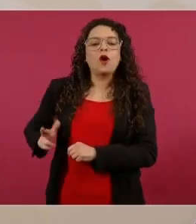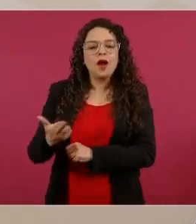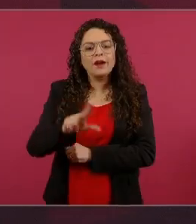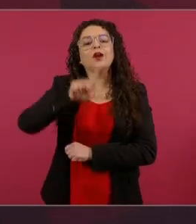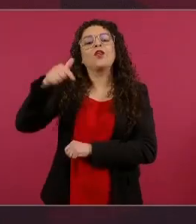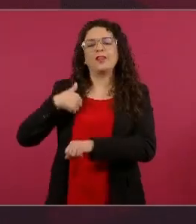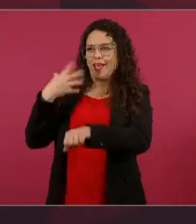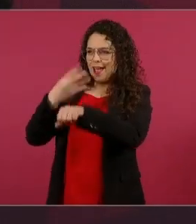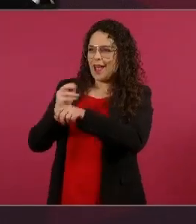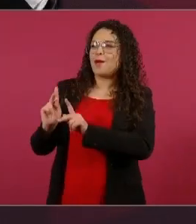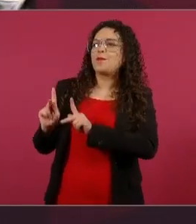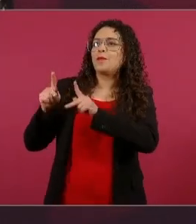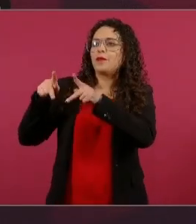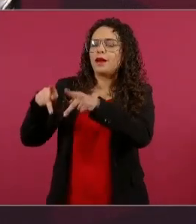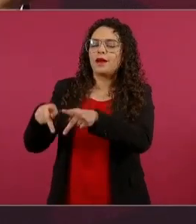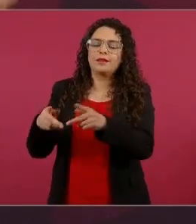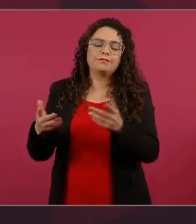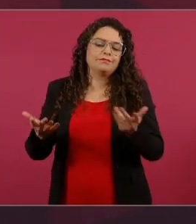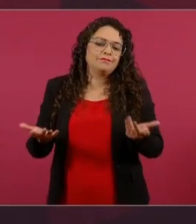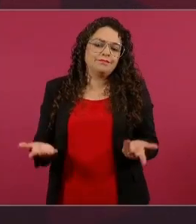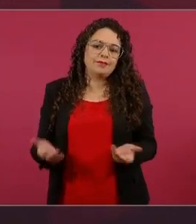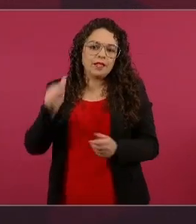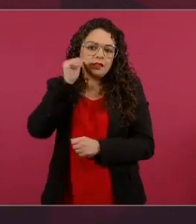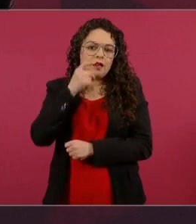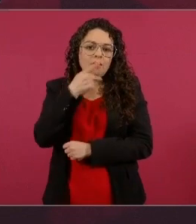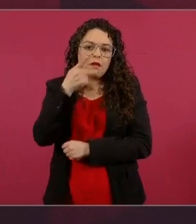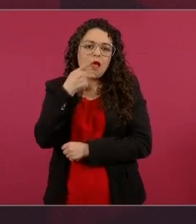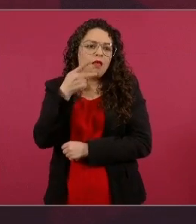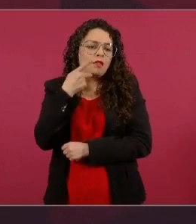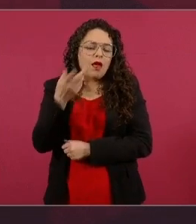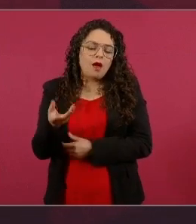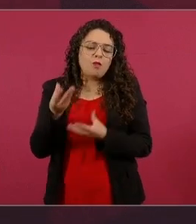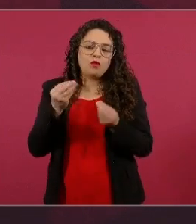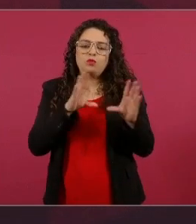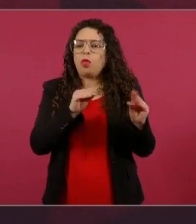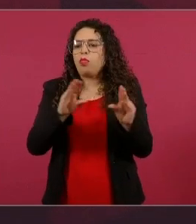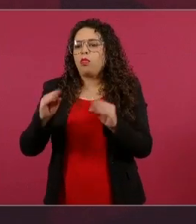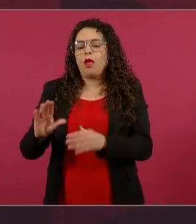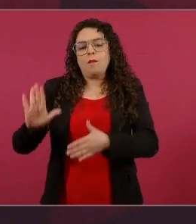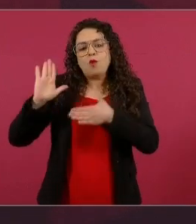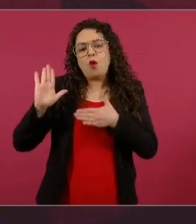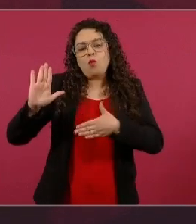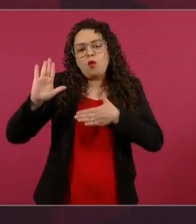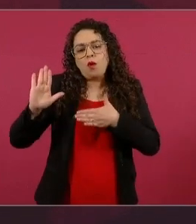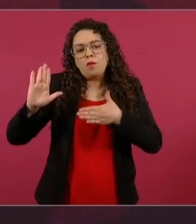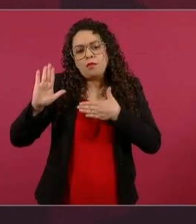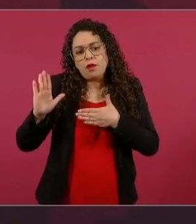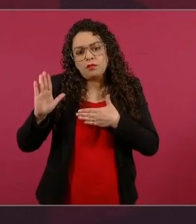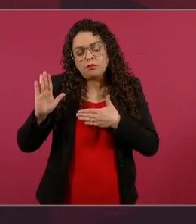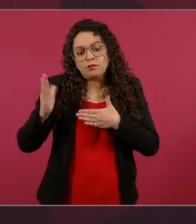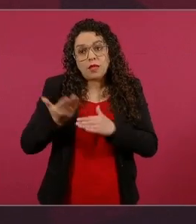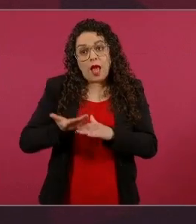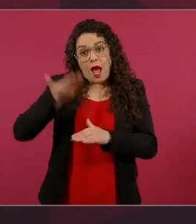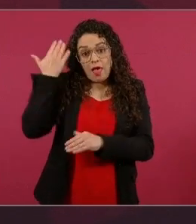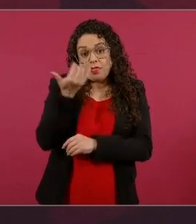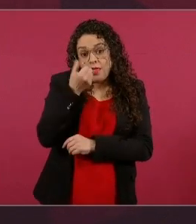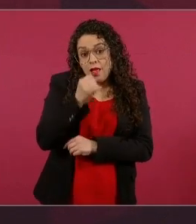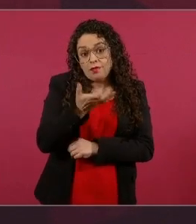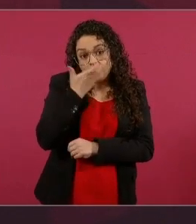río porque pues es la temporada así era antes no ahora ya no eh